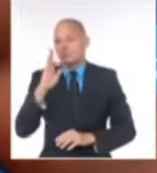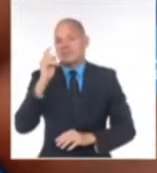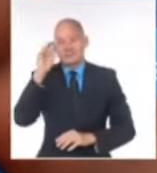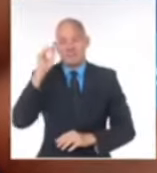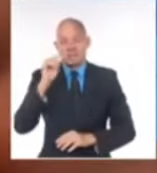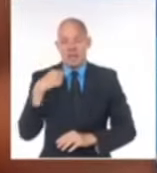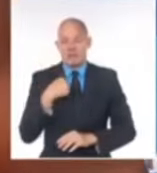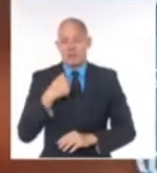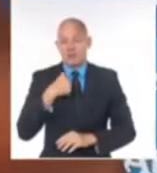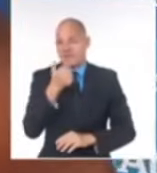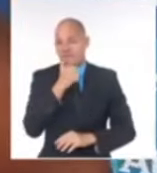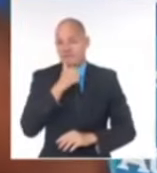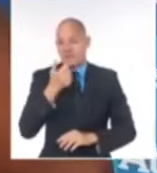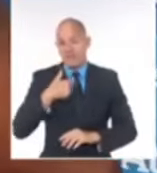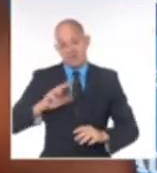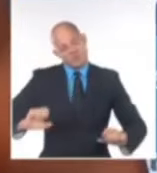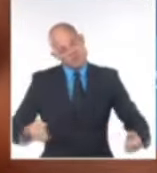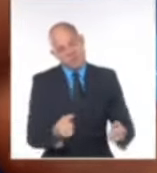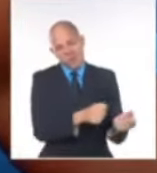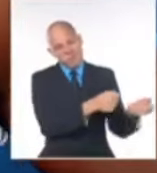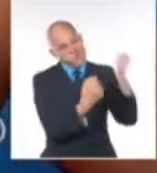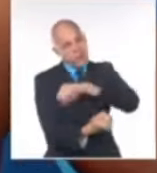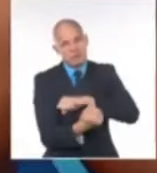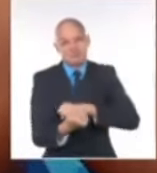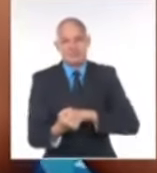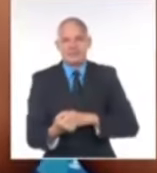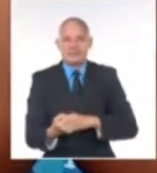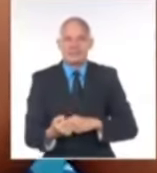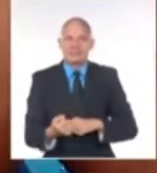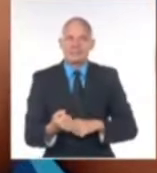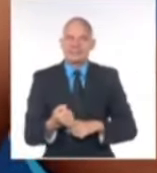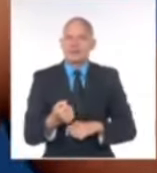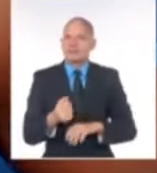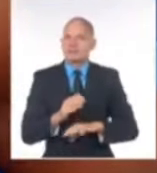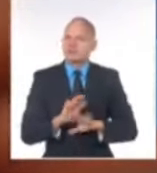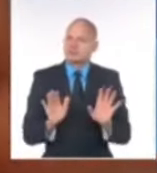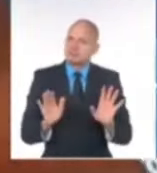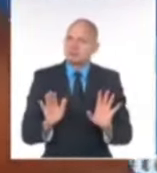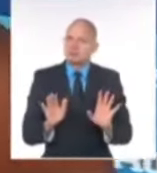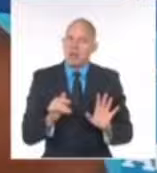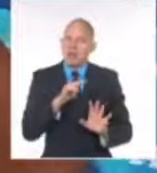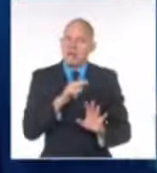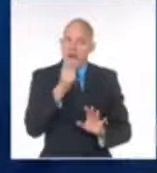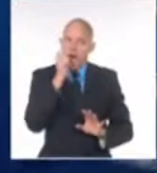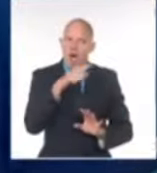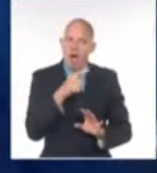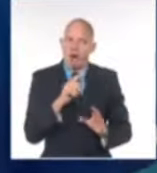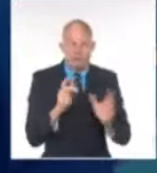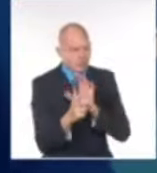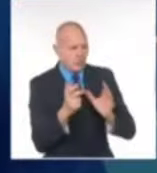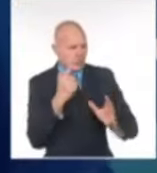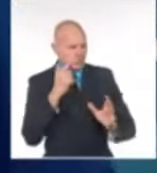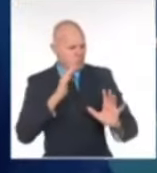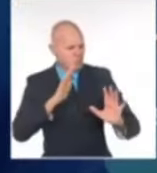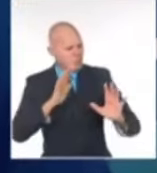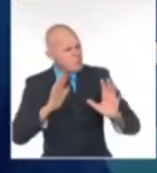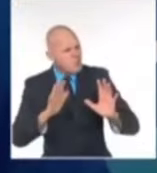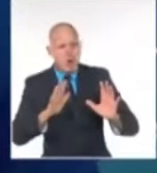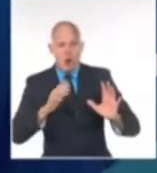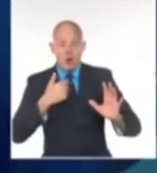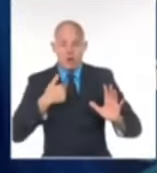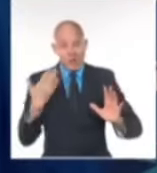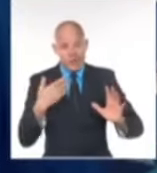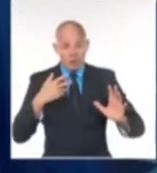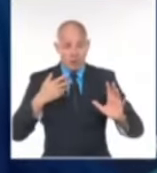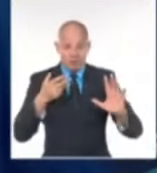posición, pero nada, hizo un movimiento sorprendente, pero nada, supe moverme rápido y hacer las cosas buenas. Bueno, mañana, Trujillo, tendremos